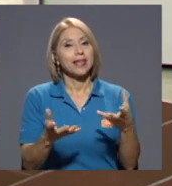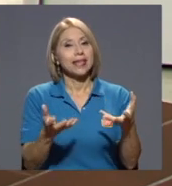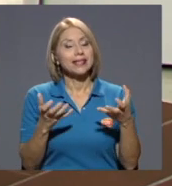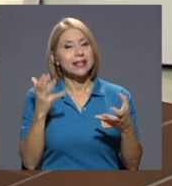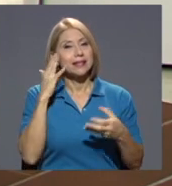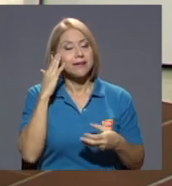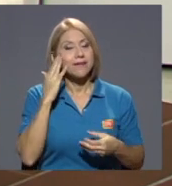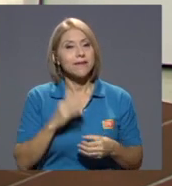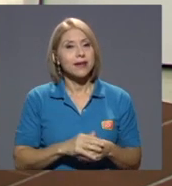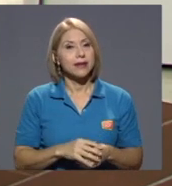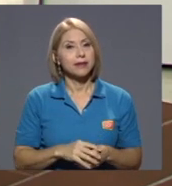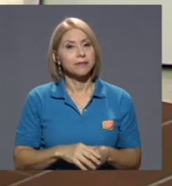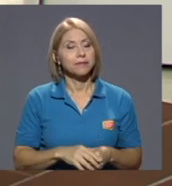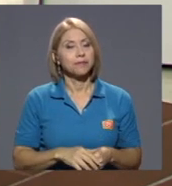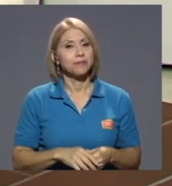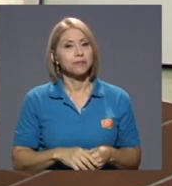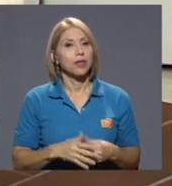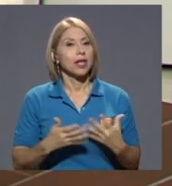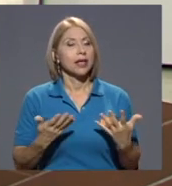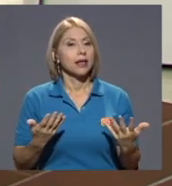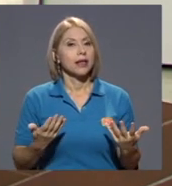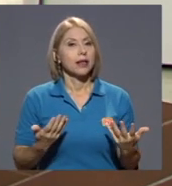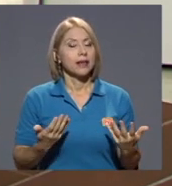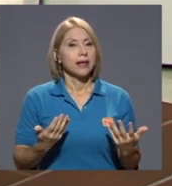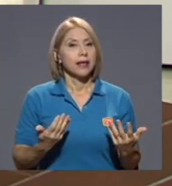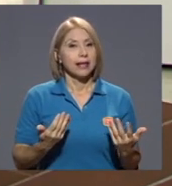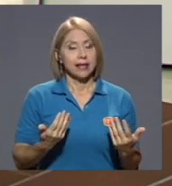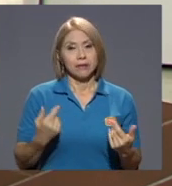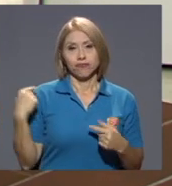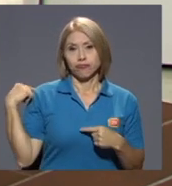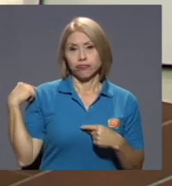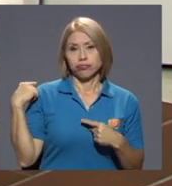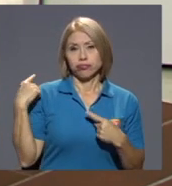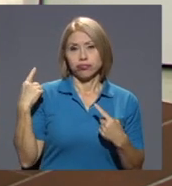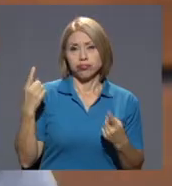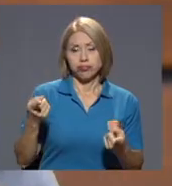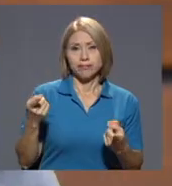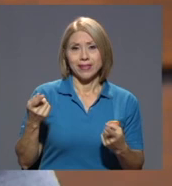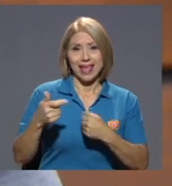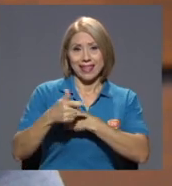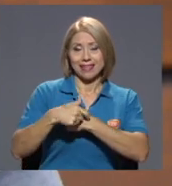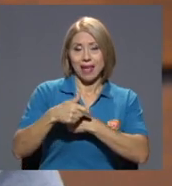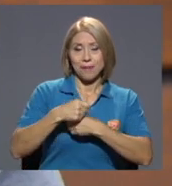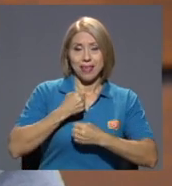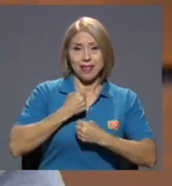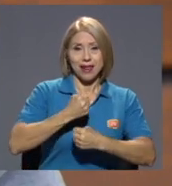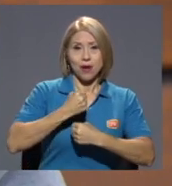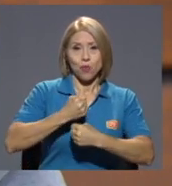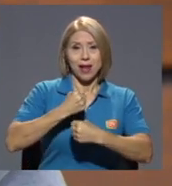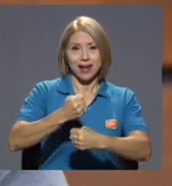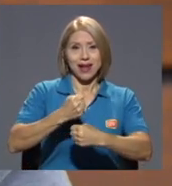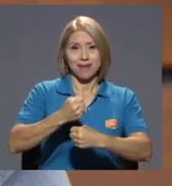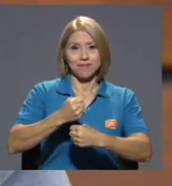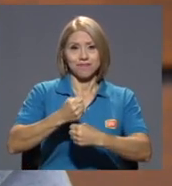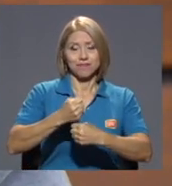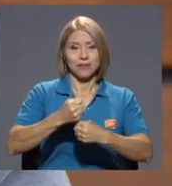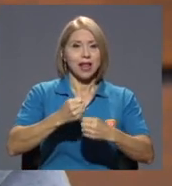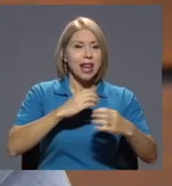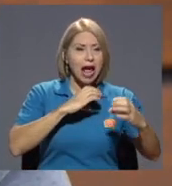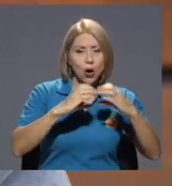que la comunicación que se hizo en esa etapa de la huelga de parte de los sindicatos